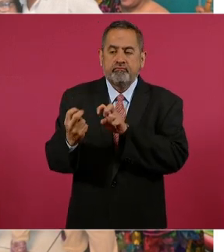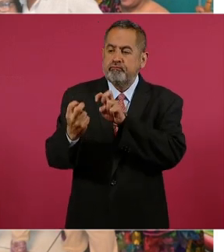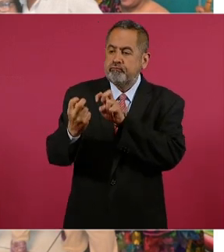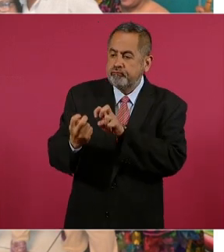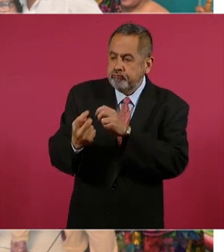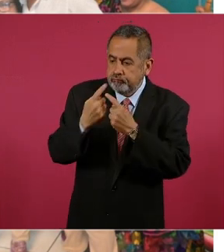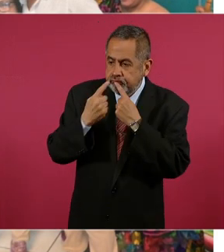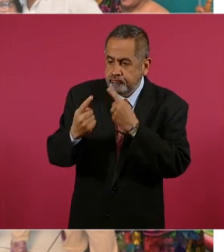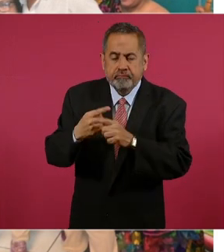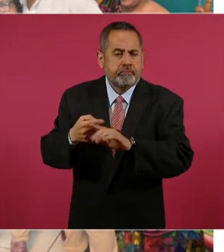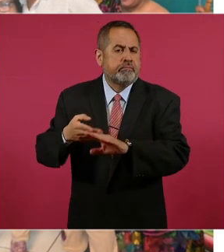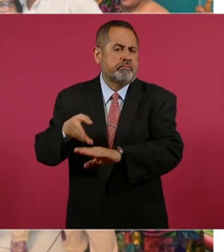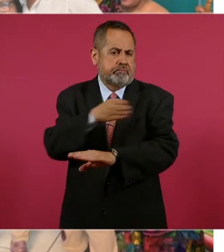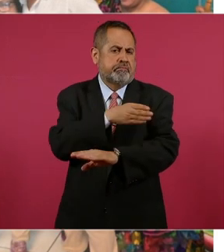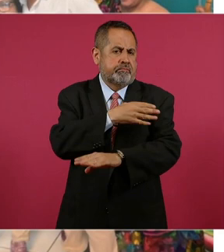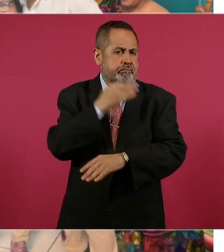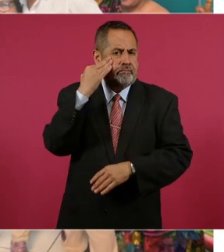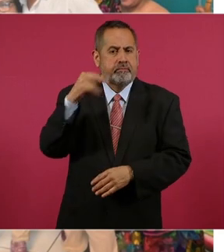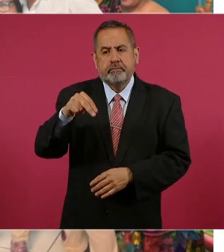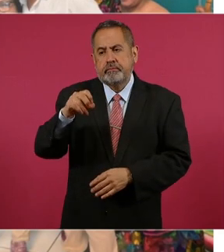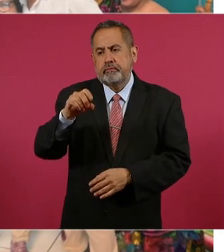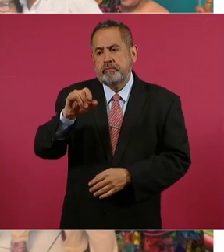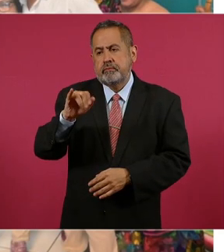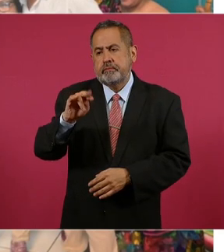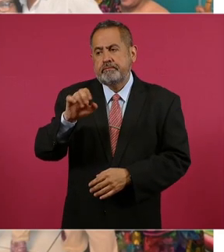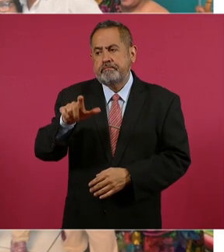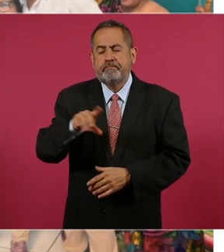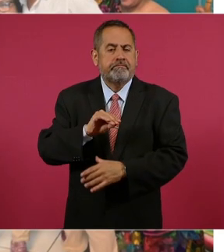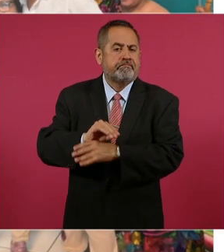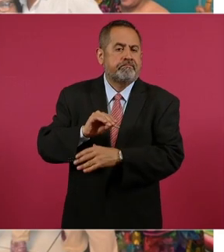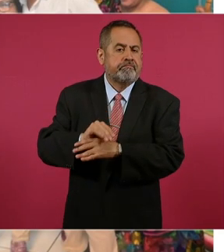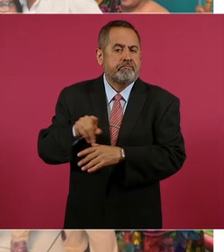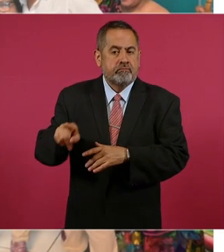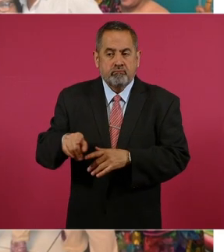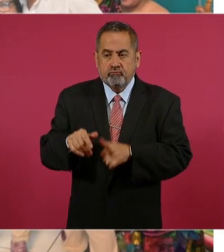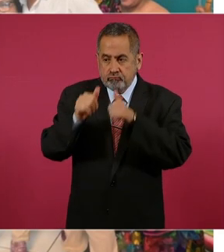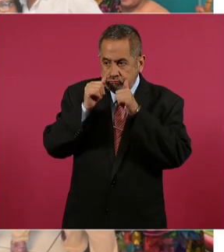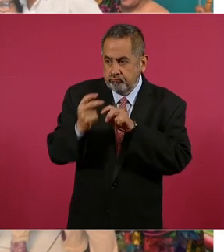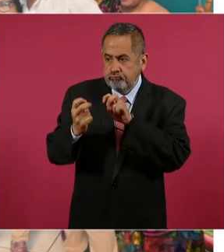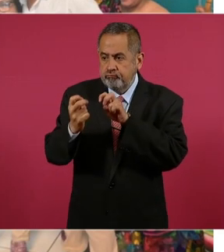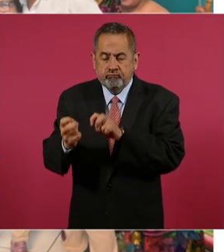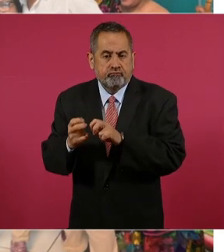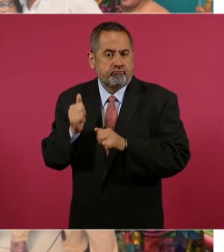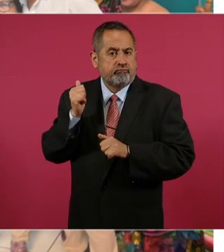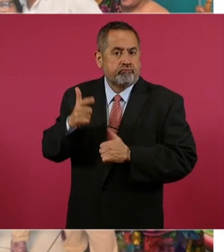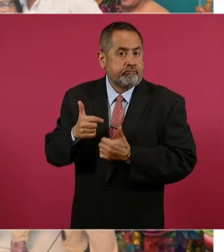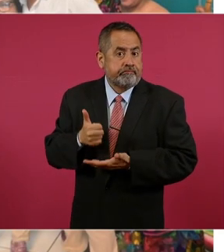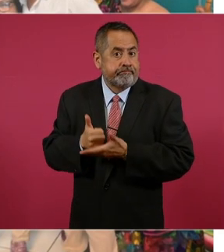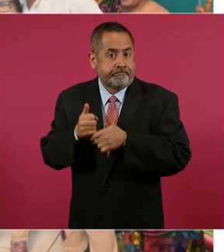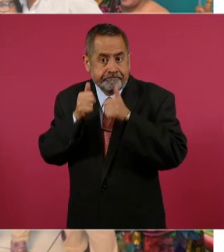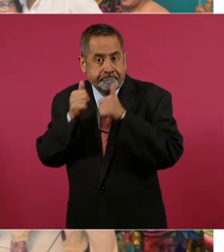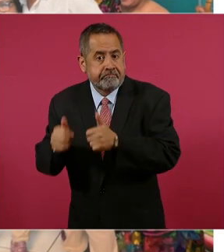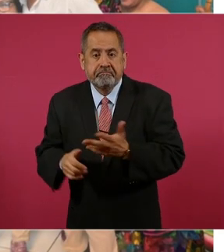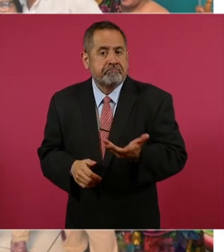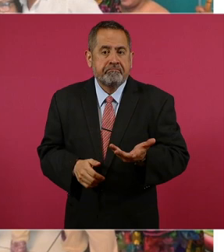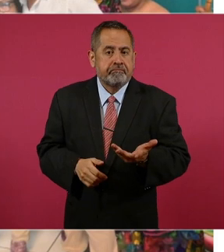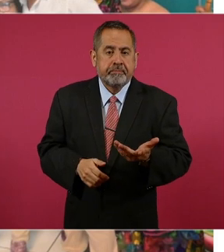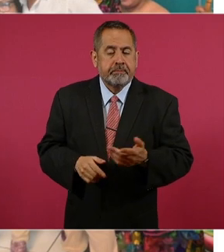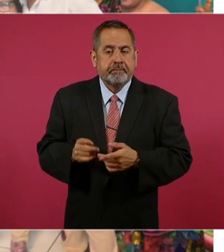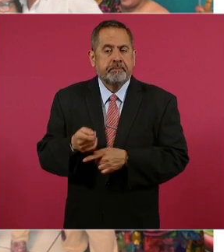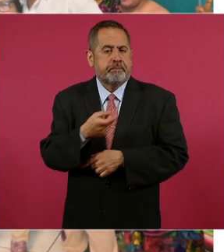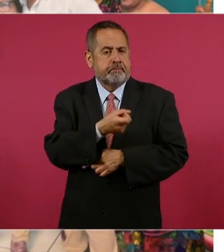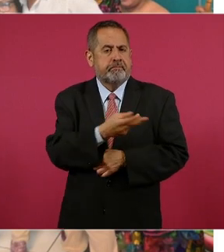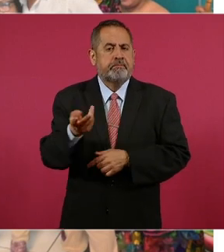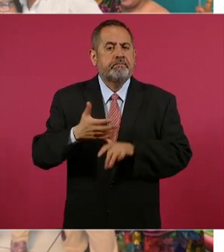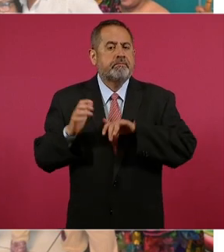en todo el periodo neoliberal donde se abandonó por completo el primer nivel de atención, se contrataba a médicos generales para